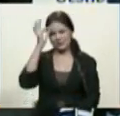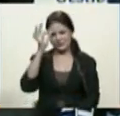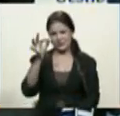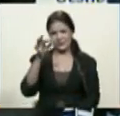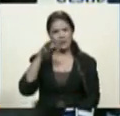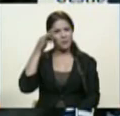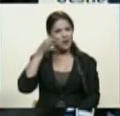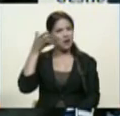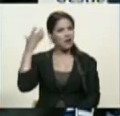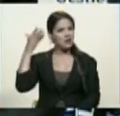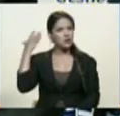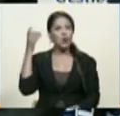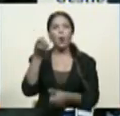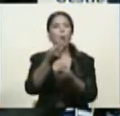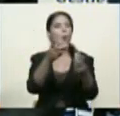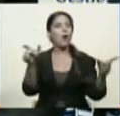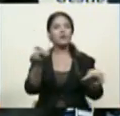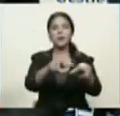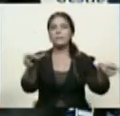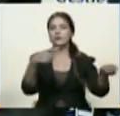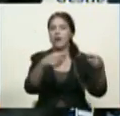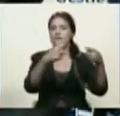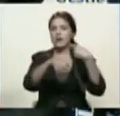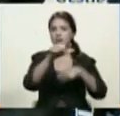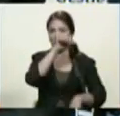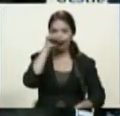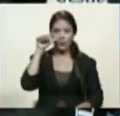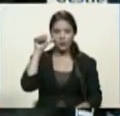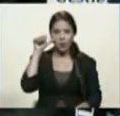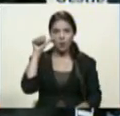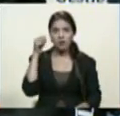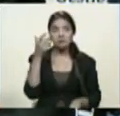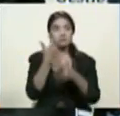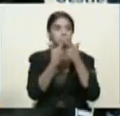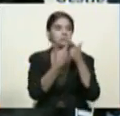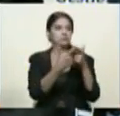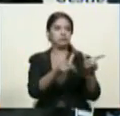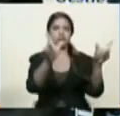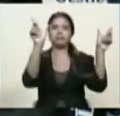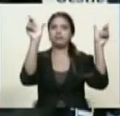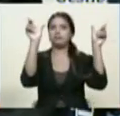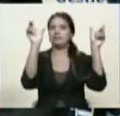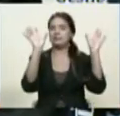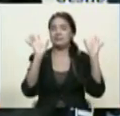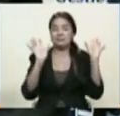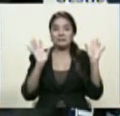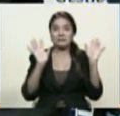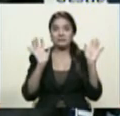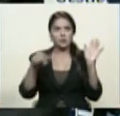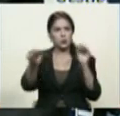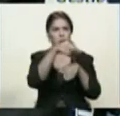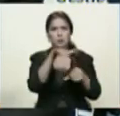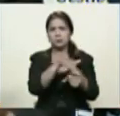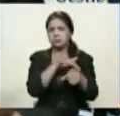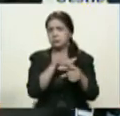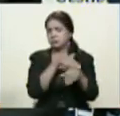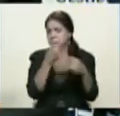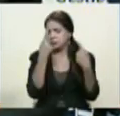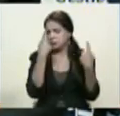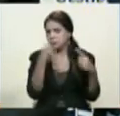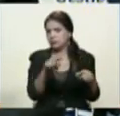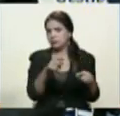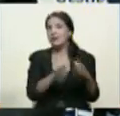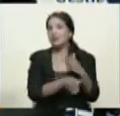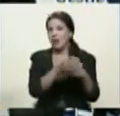cuantos responsables de tráfico de drogas están libres su causa sobre seguida y siguiendo